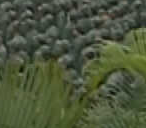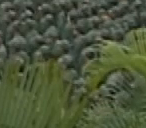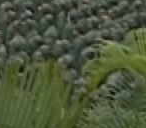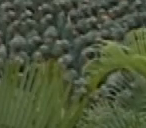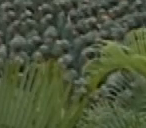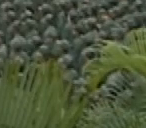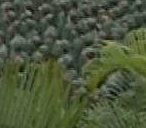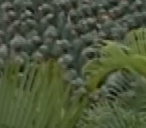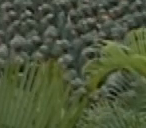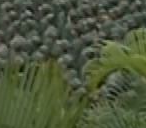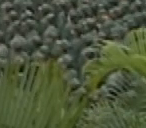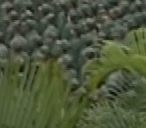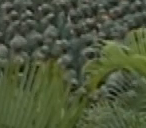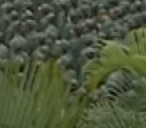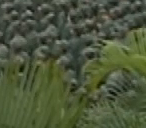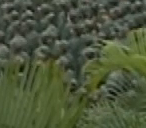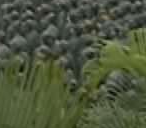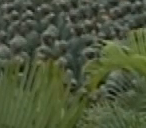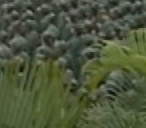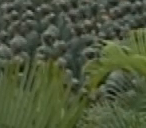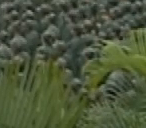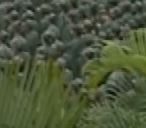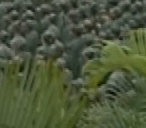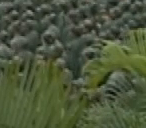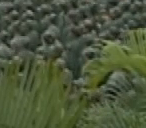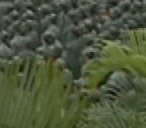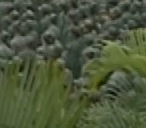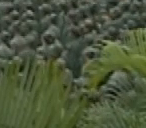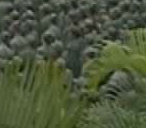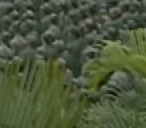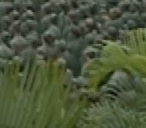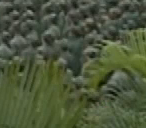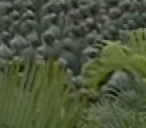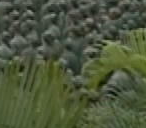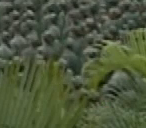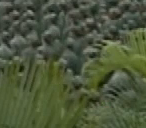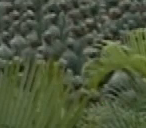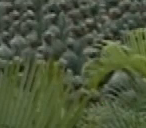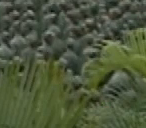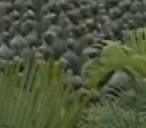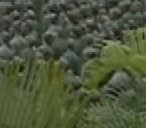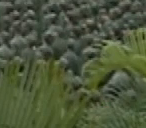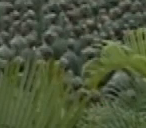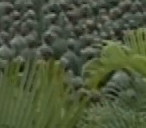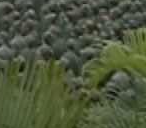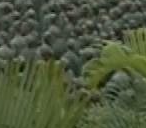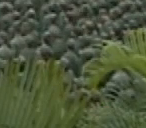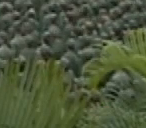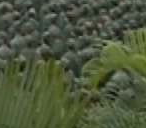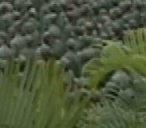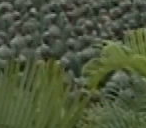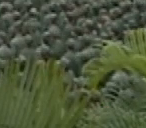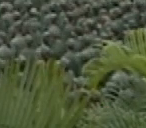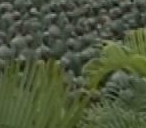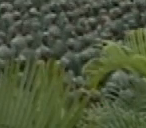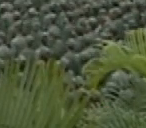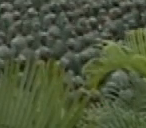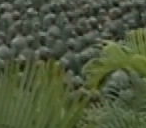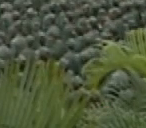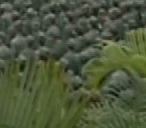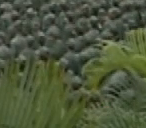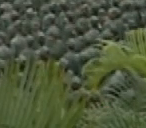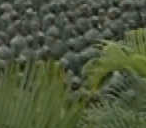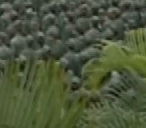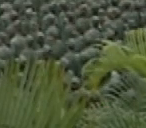Deben saber que estamos enfrentando agresiones de mercenarios. Ha sido, cito lo que ha dicho el comandante en jefe de la Fuerza Armada